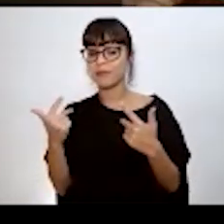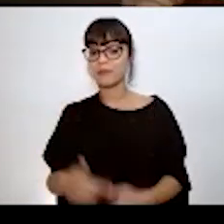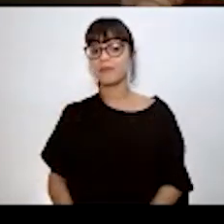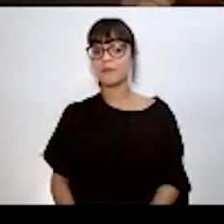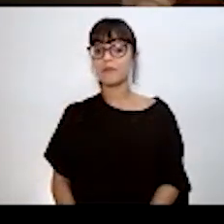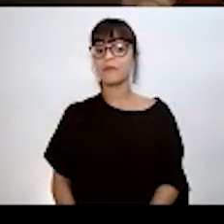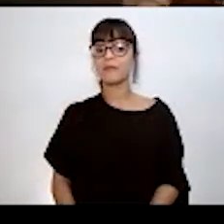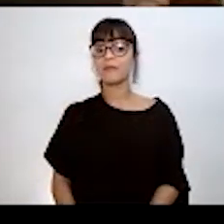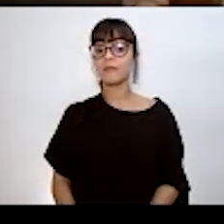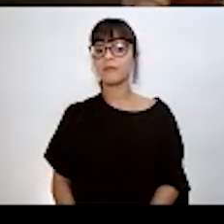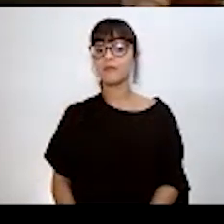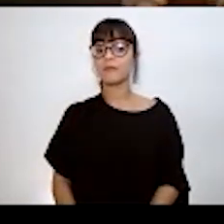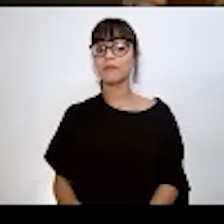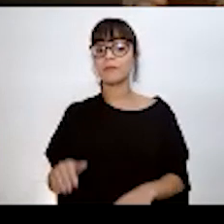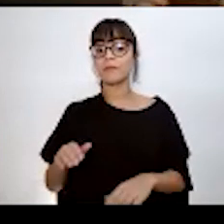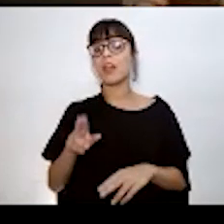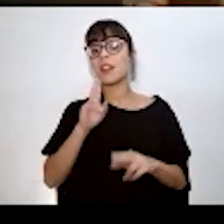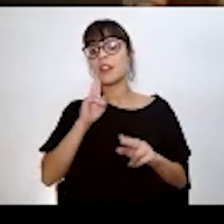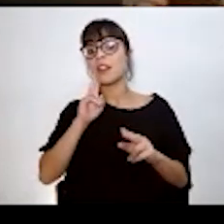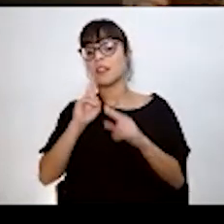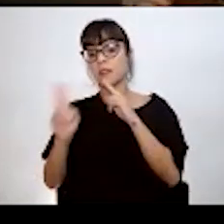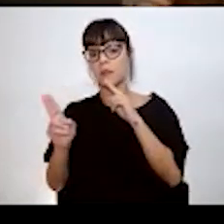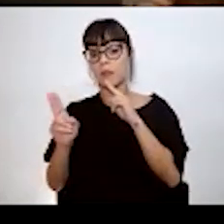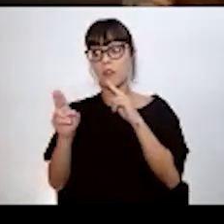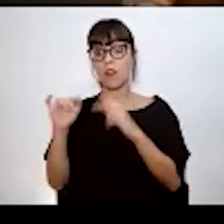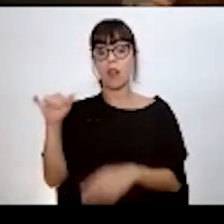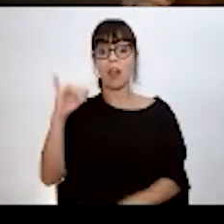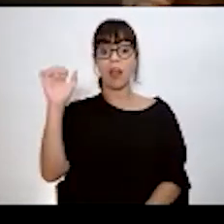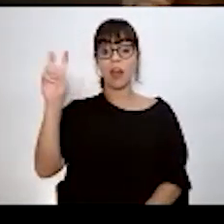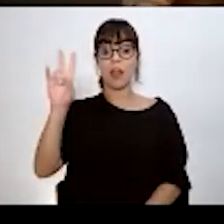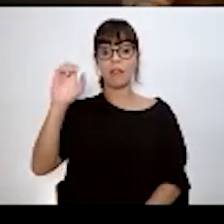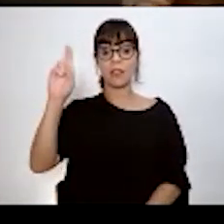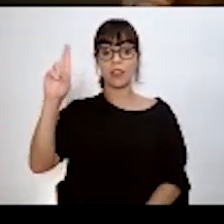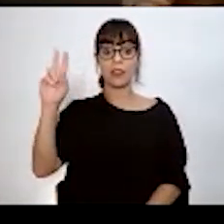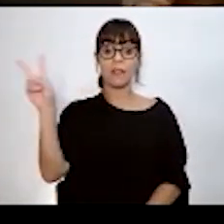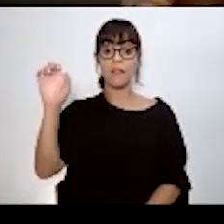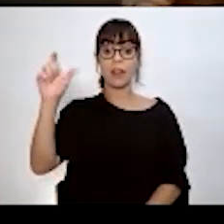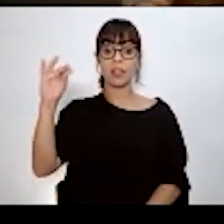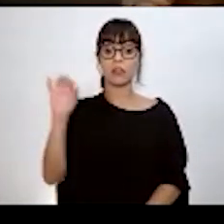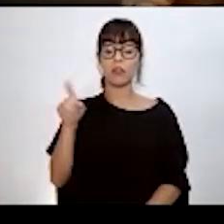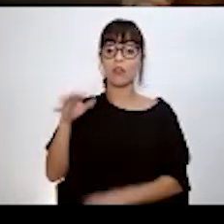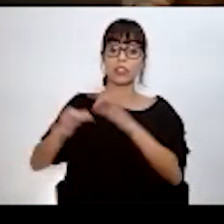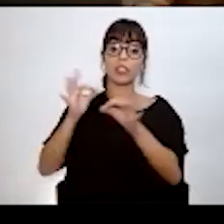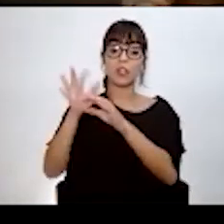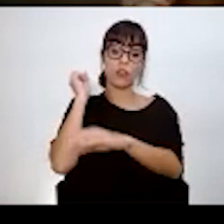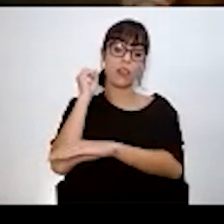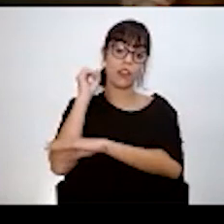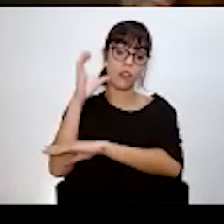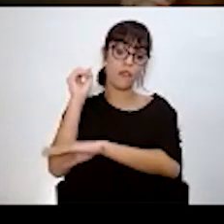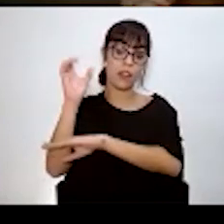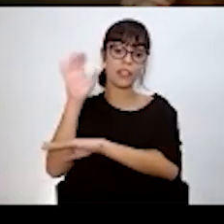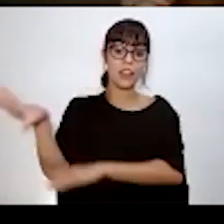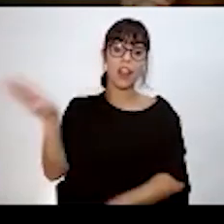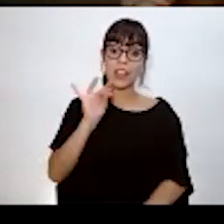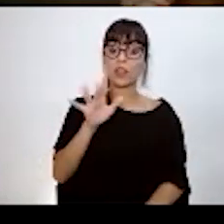Si me permiten responder, Javier Velasco ha sido seleccionado dentro de este ciclo de conferencias por los estudios que lleva a